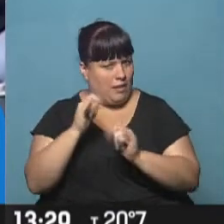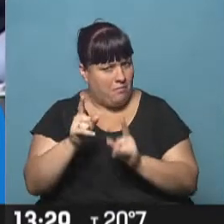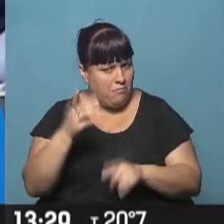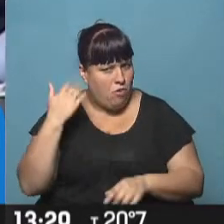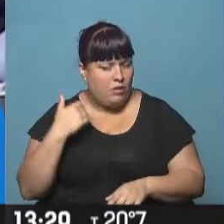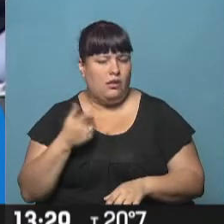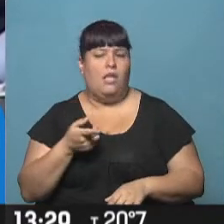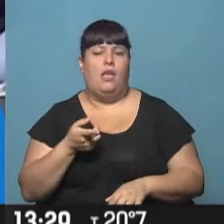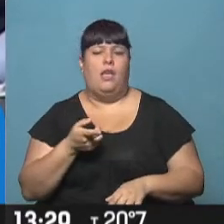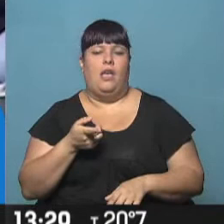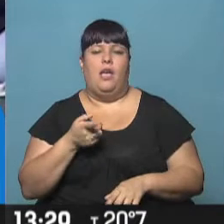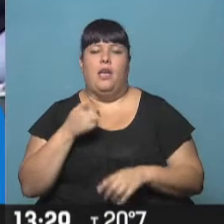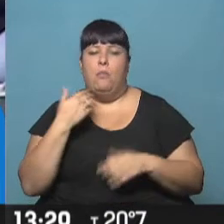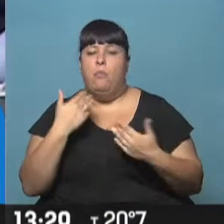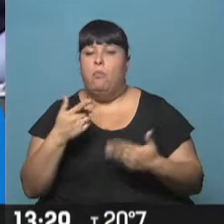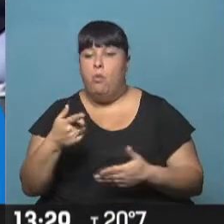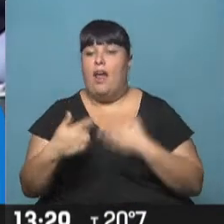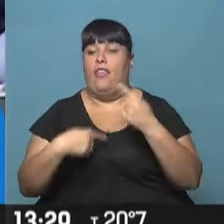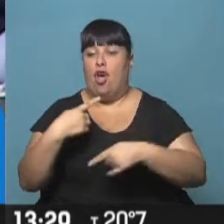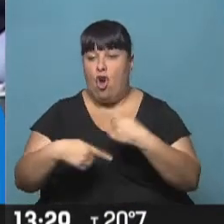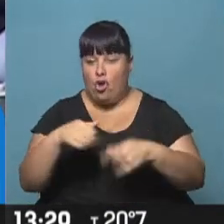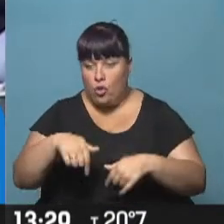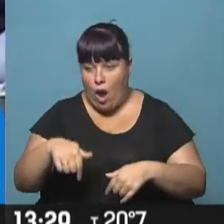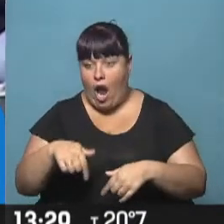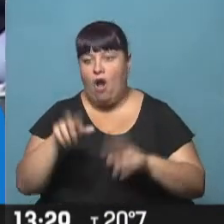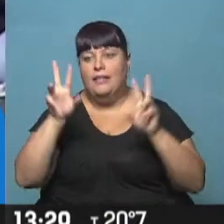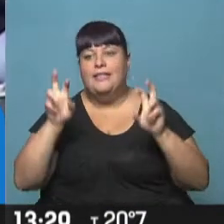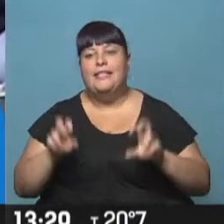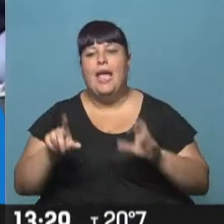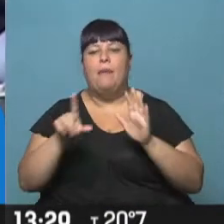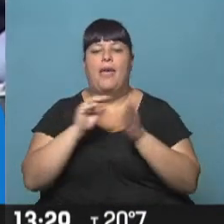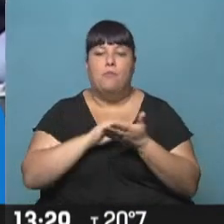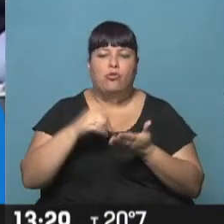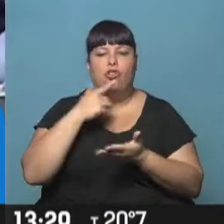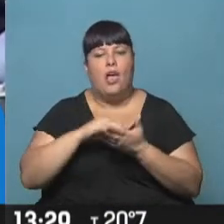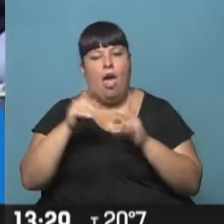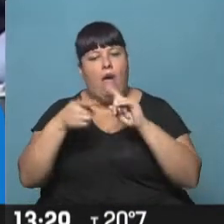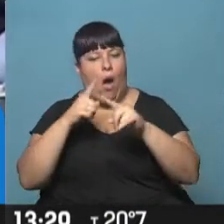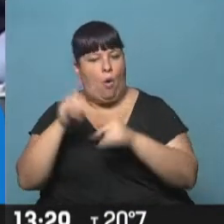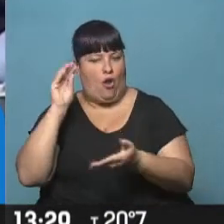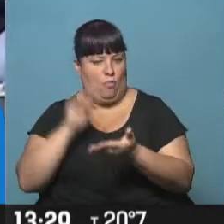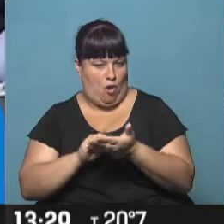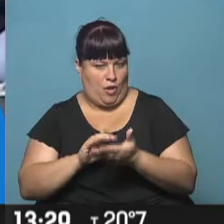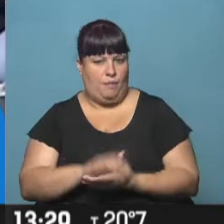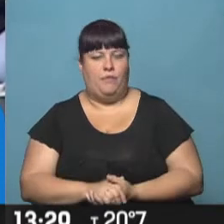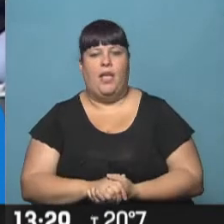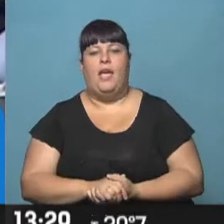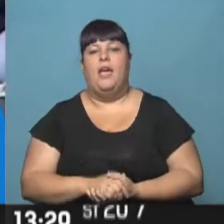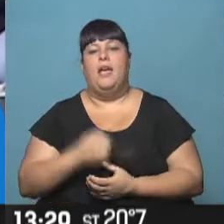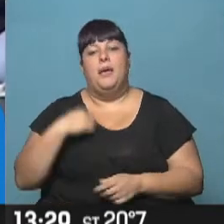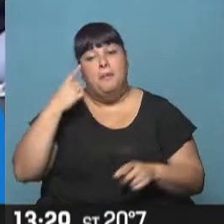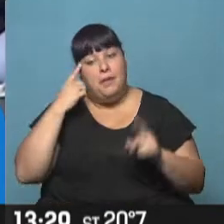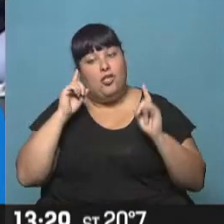antes, y que va a permitir avanzar a partir de ahora en una agenda legislativa que refleje este acuerdo. Y que creo